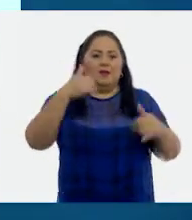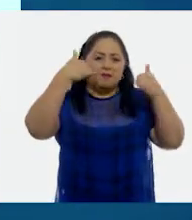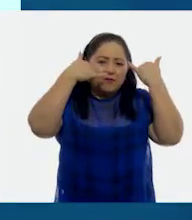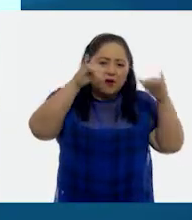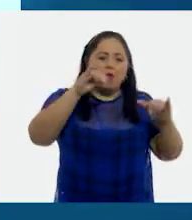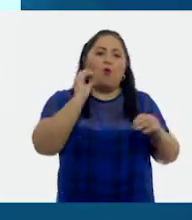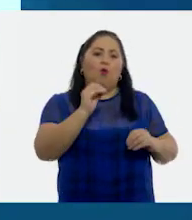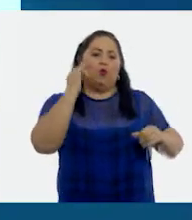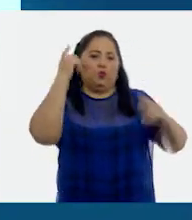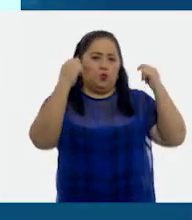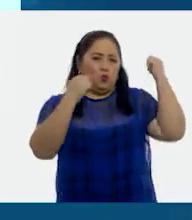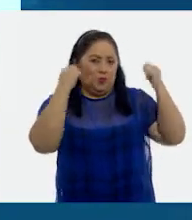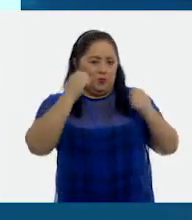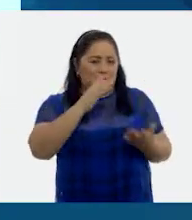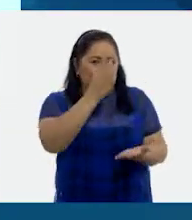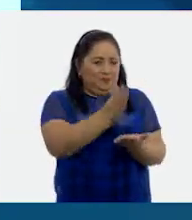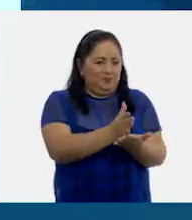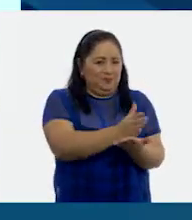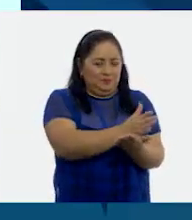el turismo.